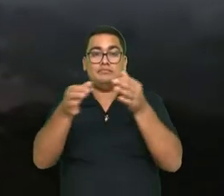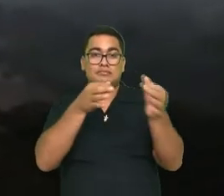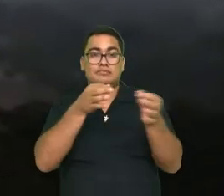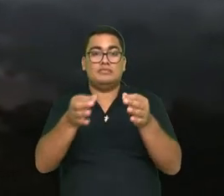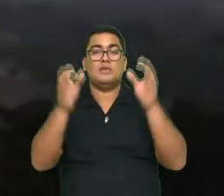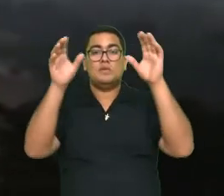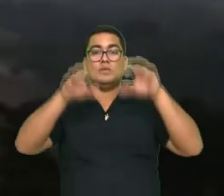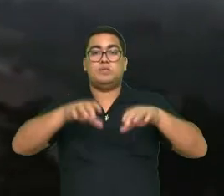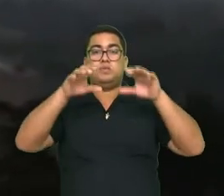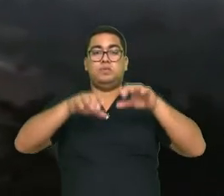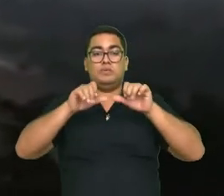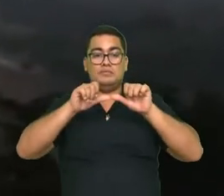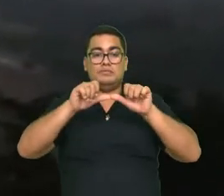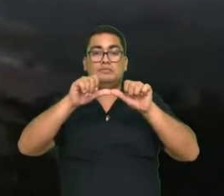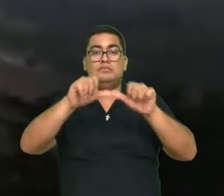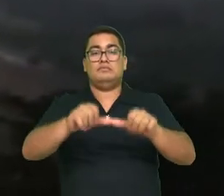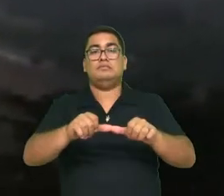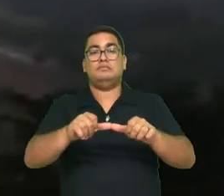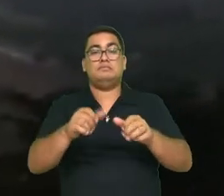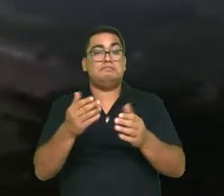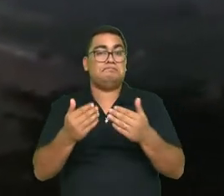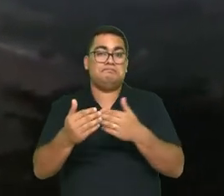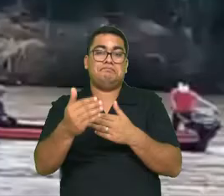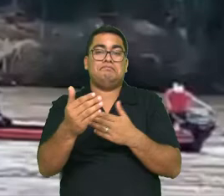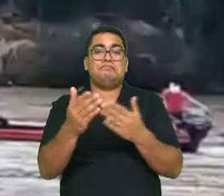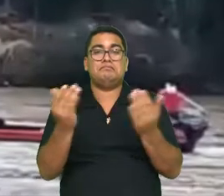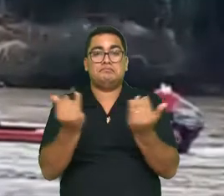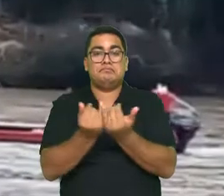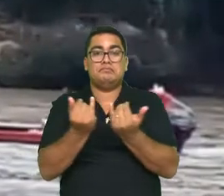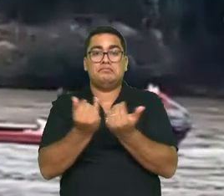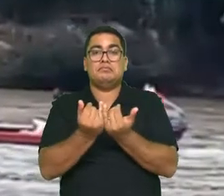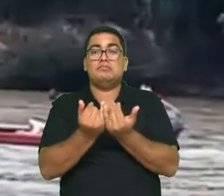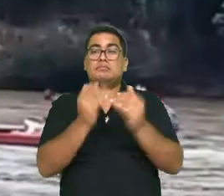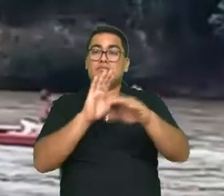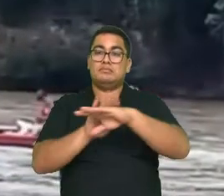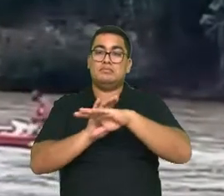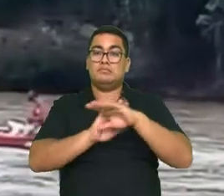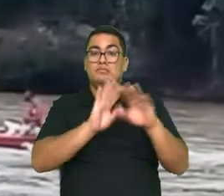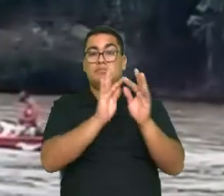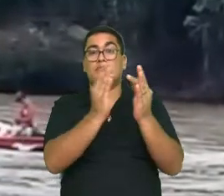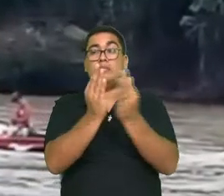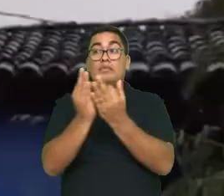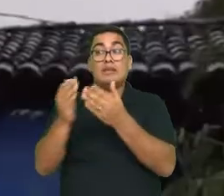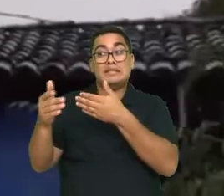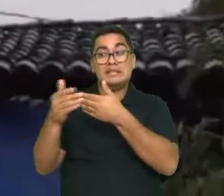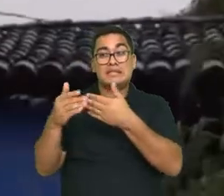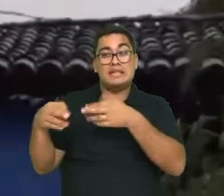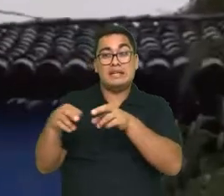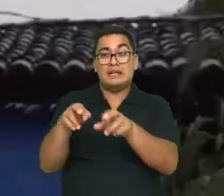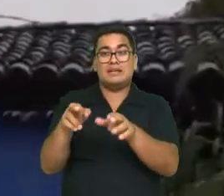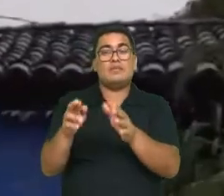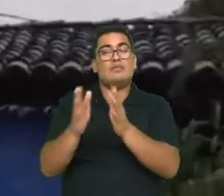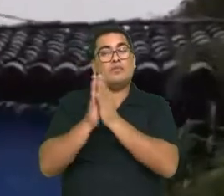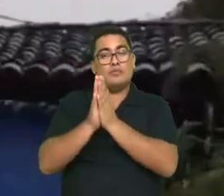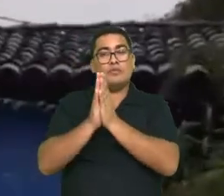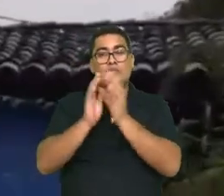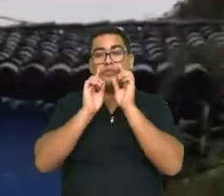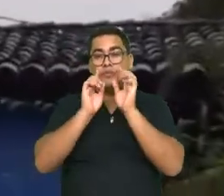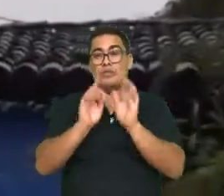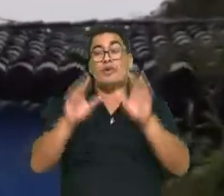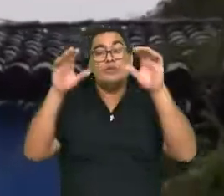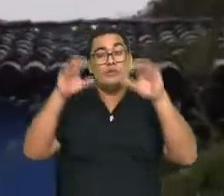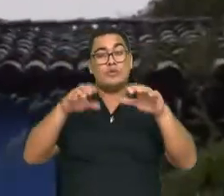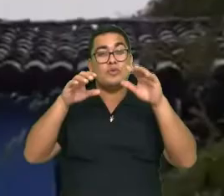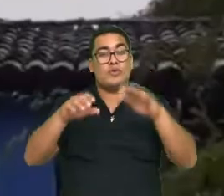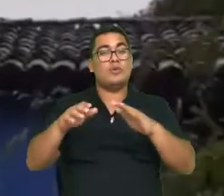seguirá lloviendo con menor densidad en las próximas horas e insta a las familias que viven en zonas vulnerables a atender las indicaciones para